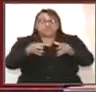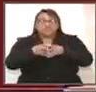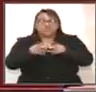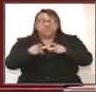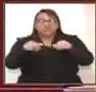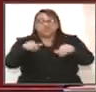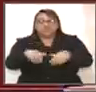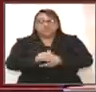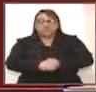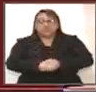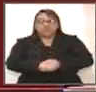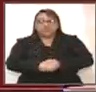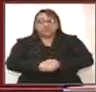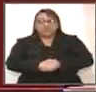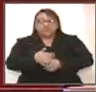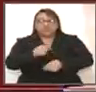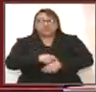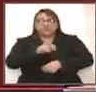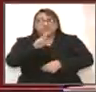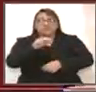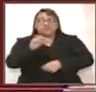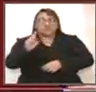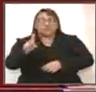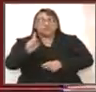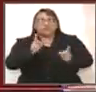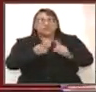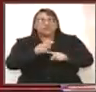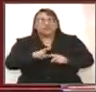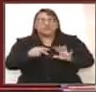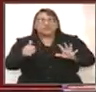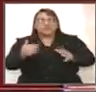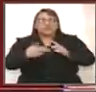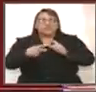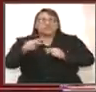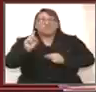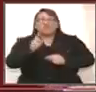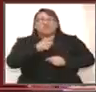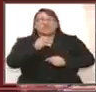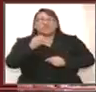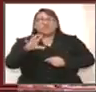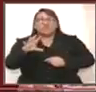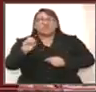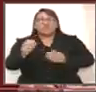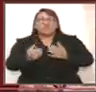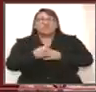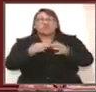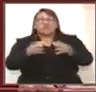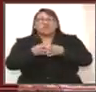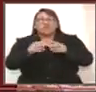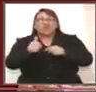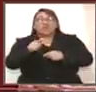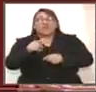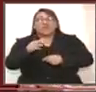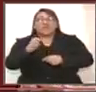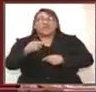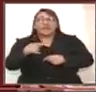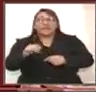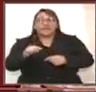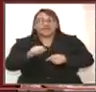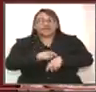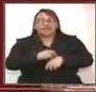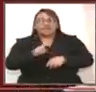albergue. En el periodo 2001-2006 se incrementaron 1.050 nuevas unidades de albergue. En el